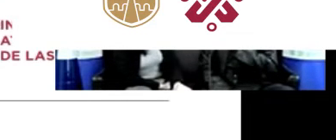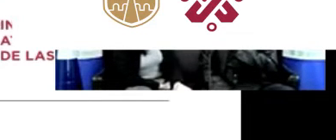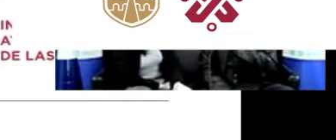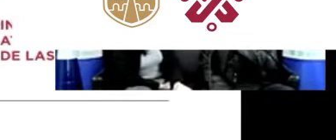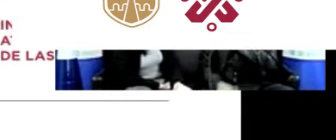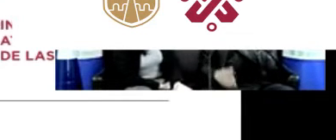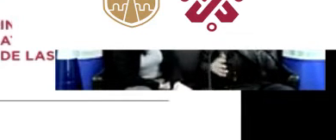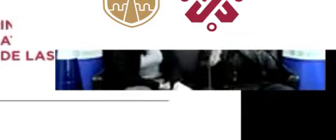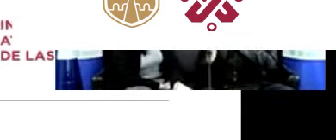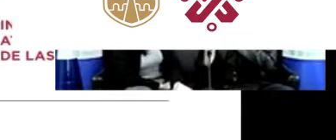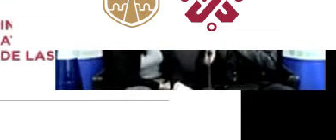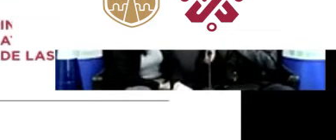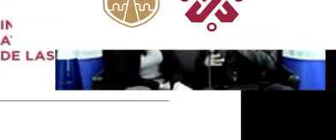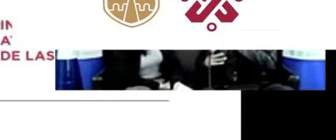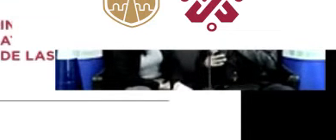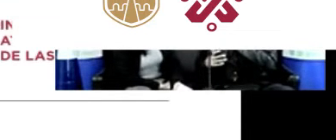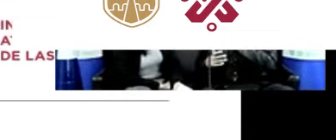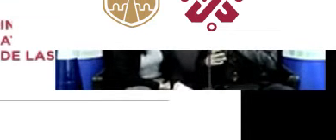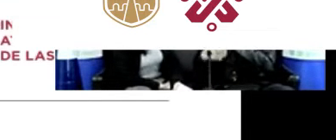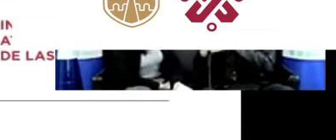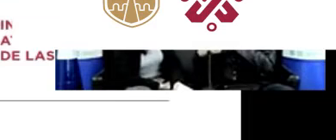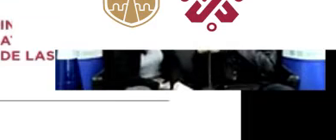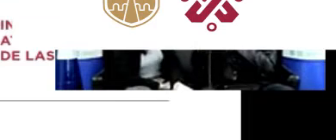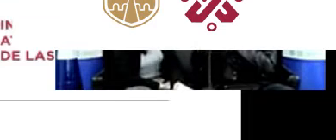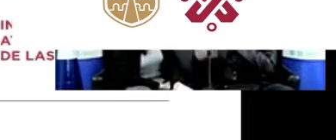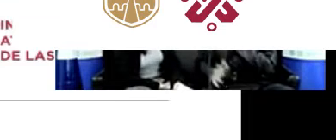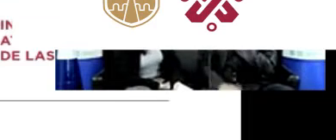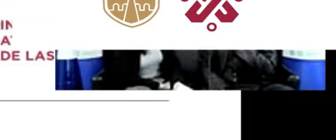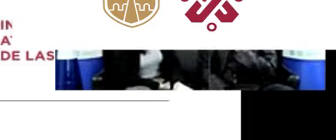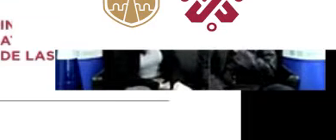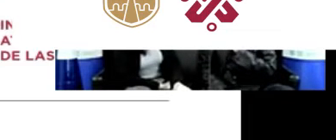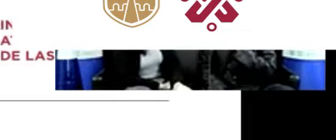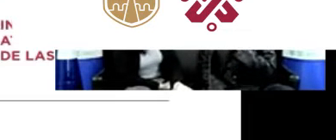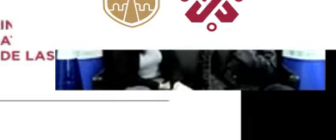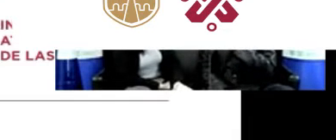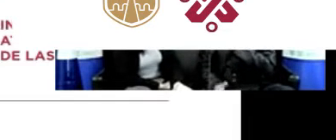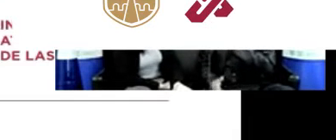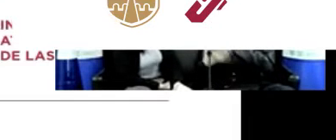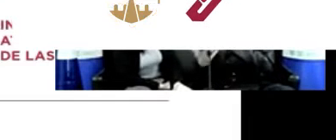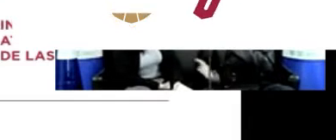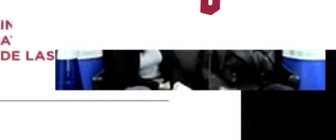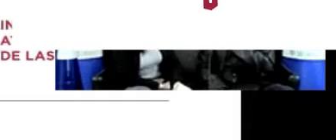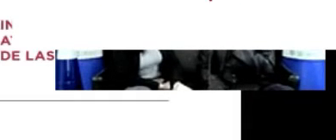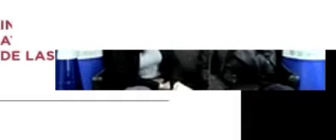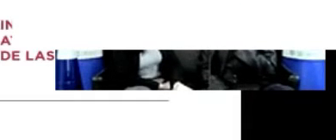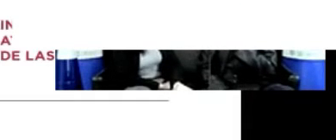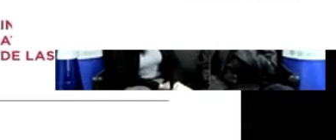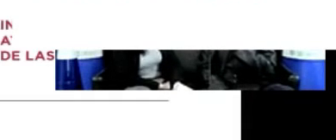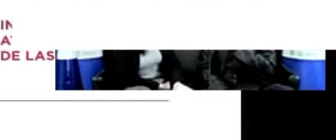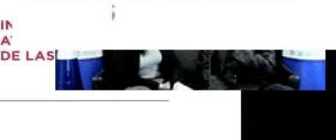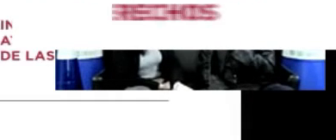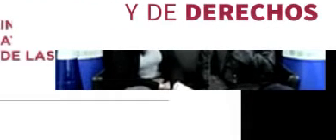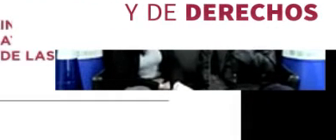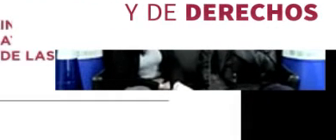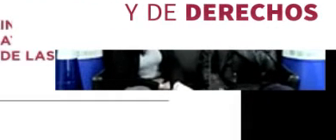preceptos. No todas las personas que consumen necesariamente van a llegar a una dependencia, a un consumo con